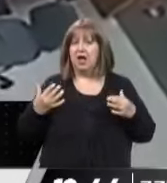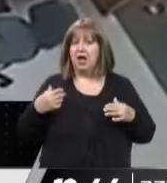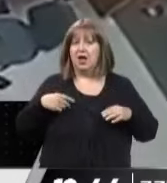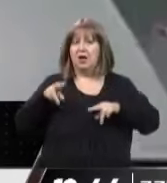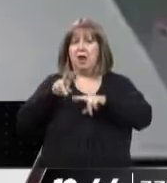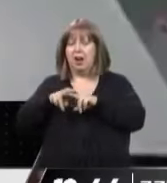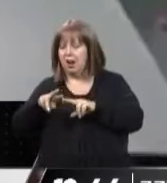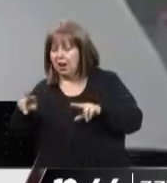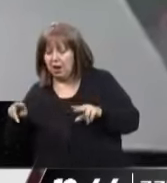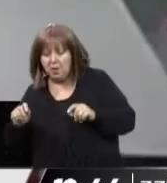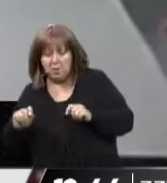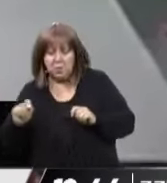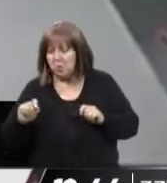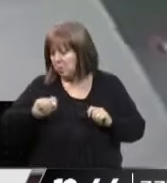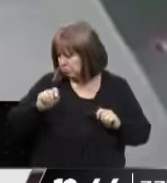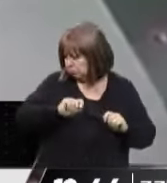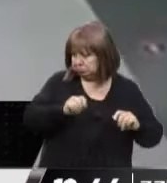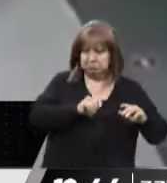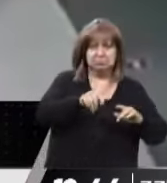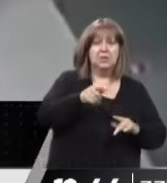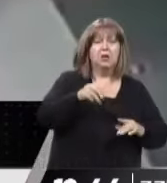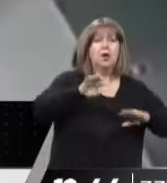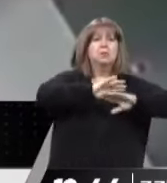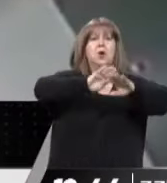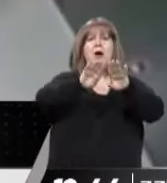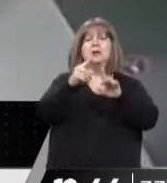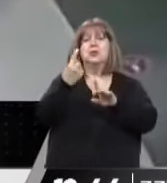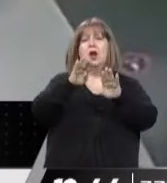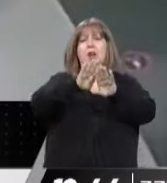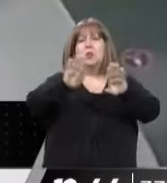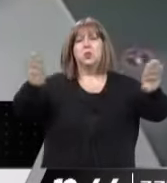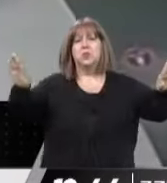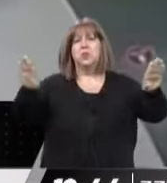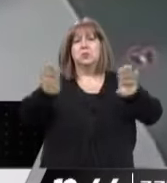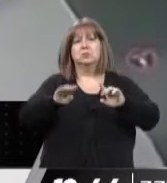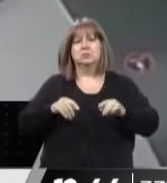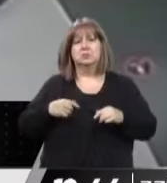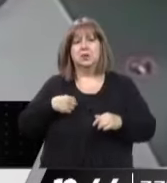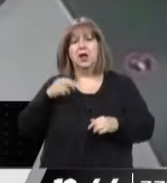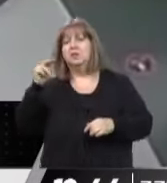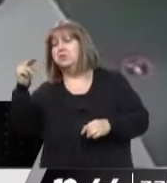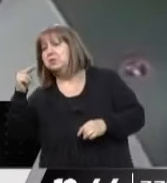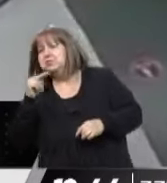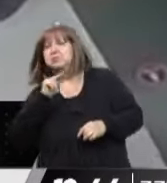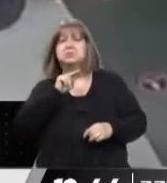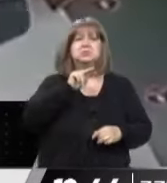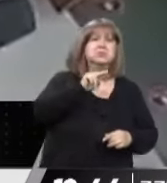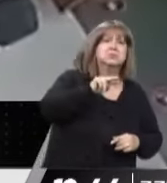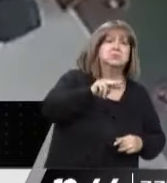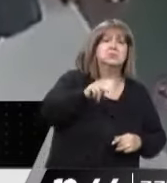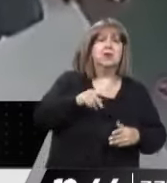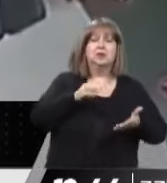Si lo arma, no va a mirar la cámara. Sí. Si lo arma, no va a mirar. Tienes que ser un actor para no, por eso no, digo, no para caer mí en algunos vicios. Estaría no armado, sé.